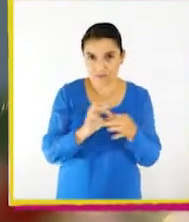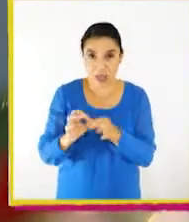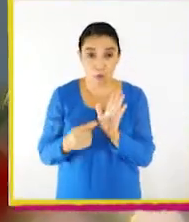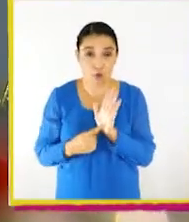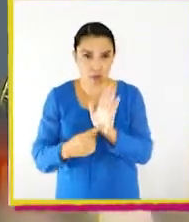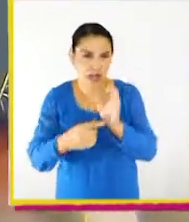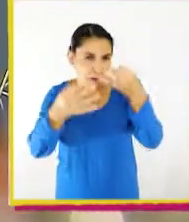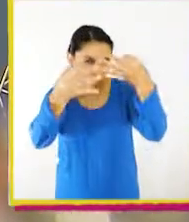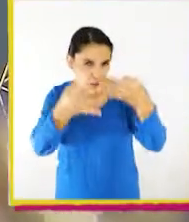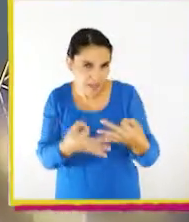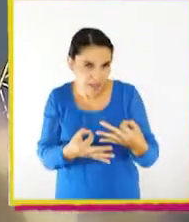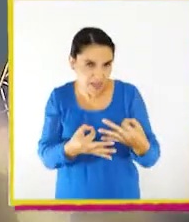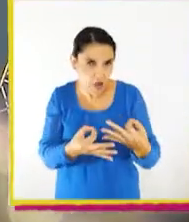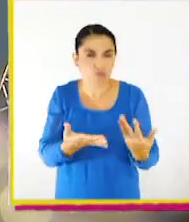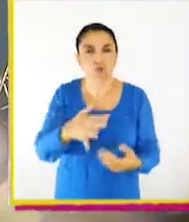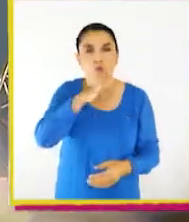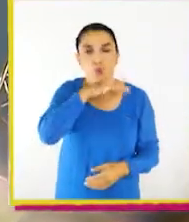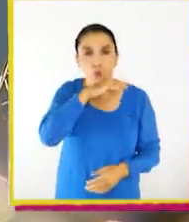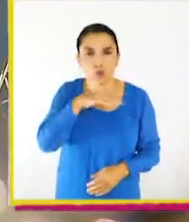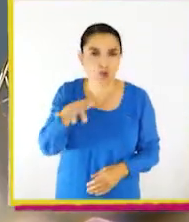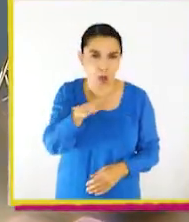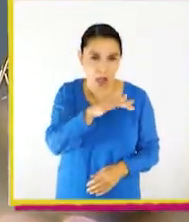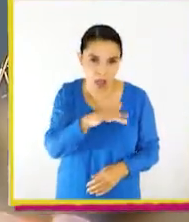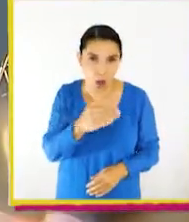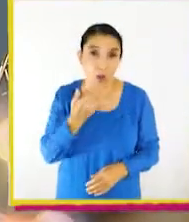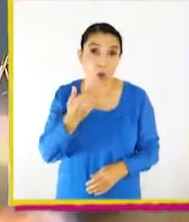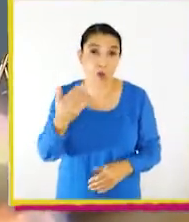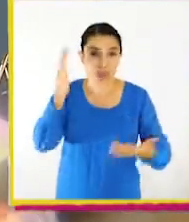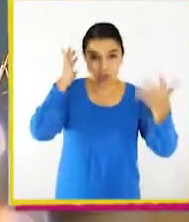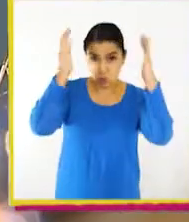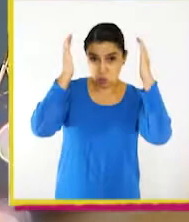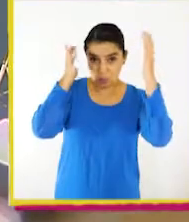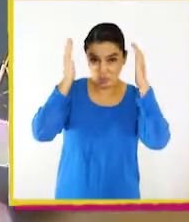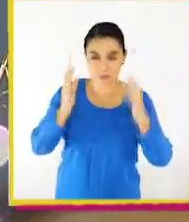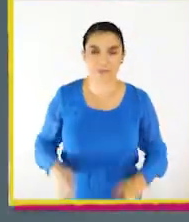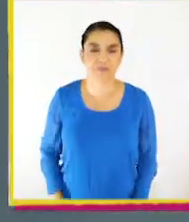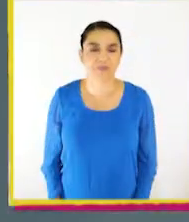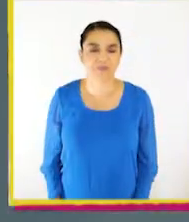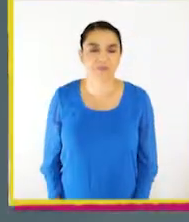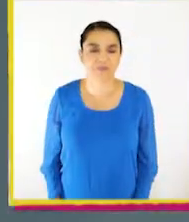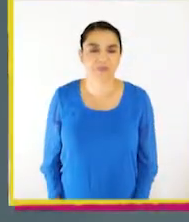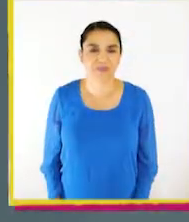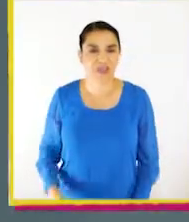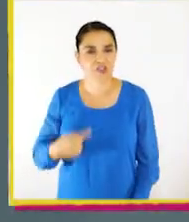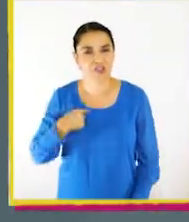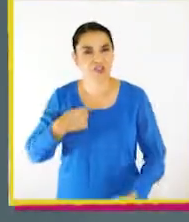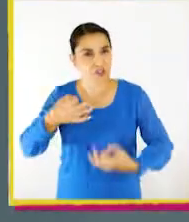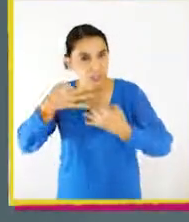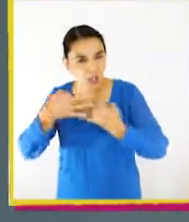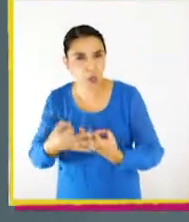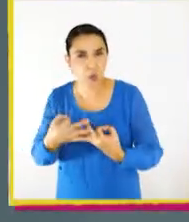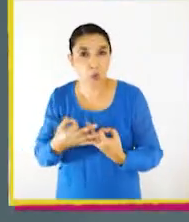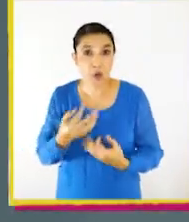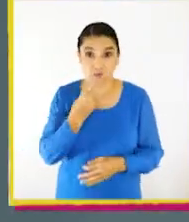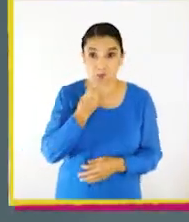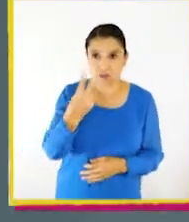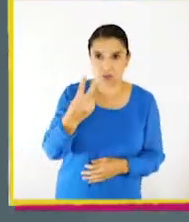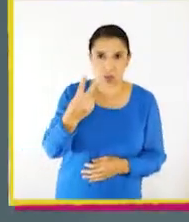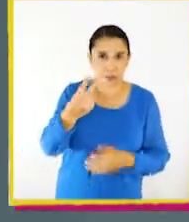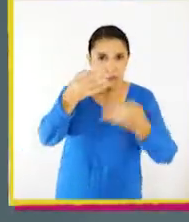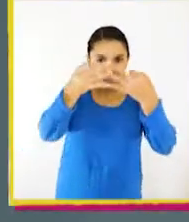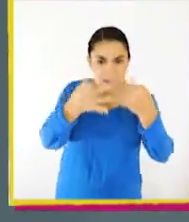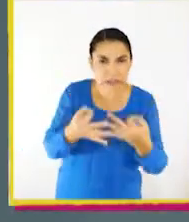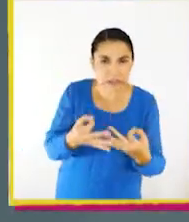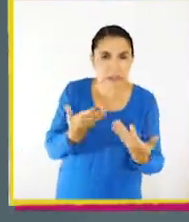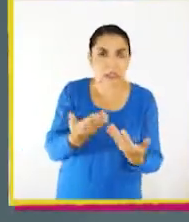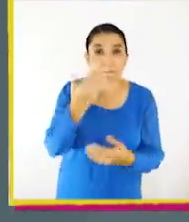mostrarles el promedio de agua que consumimos como familia cada vez que nos duchamos. Estoy segura que cada vez que ellos vean el